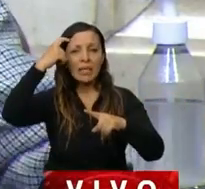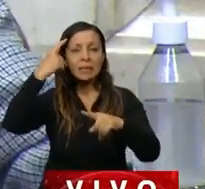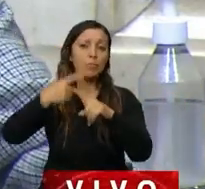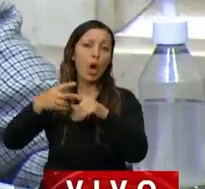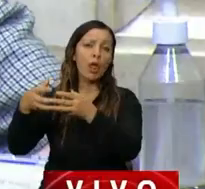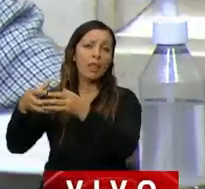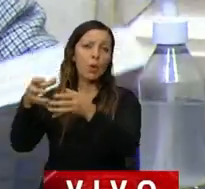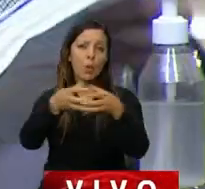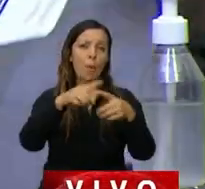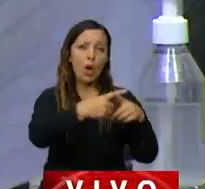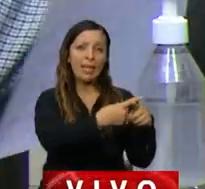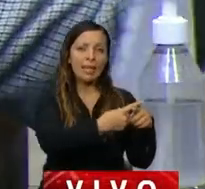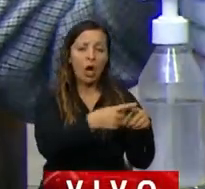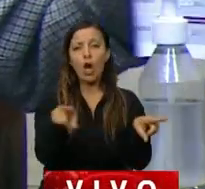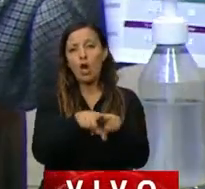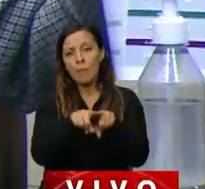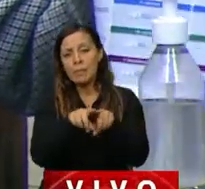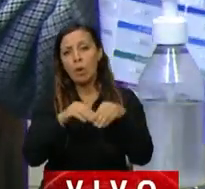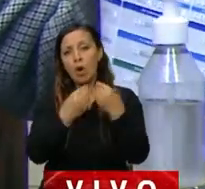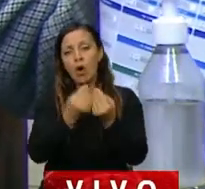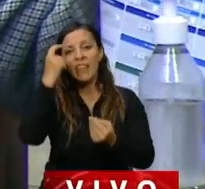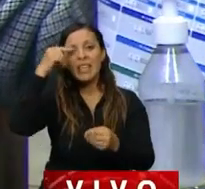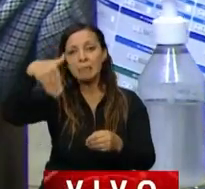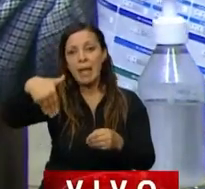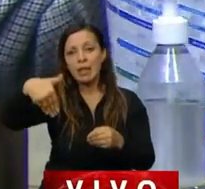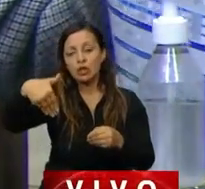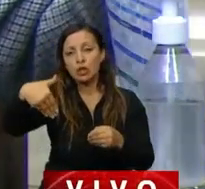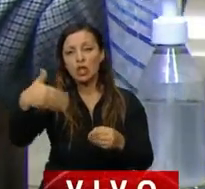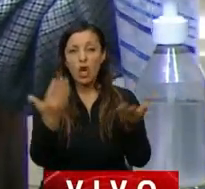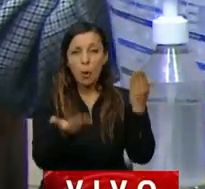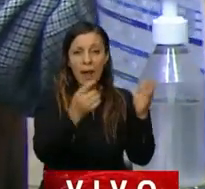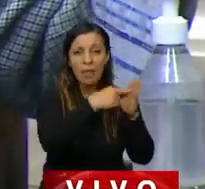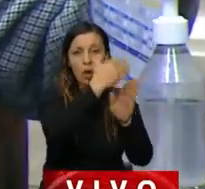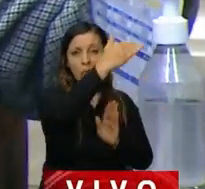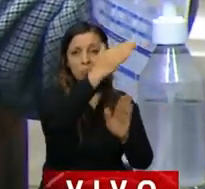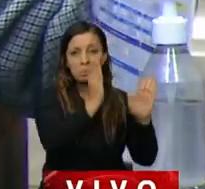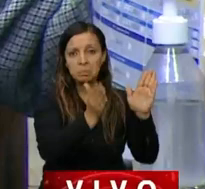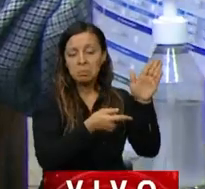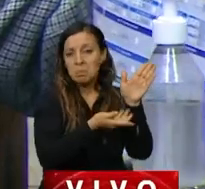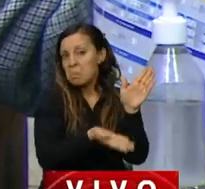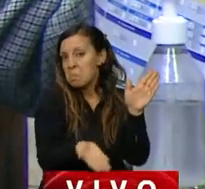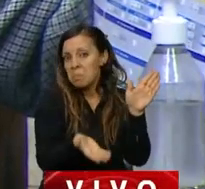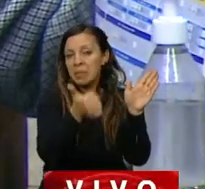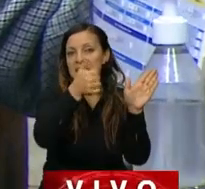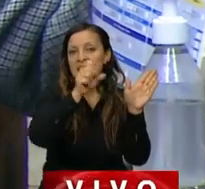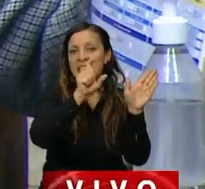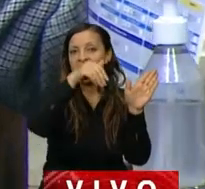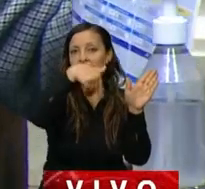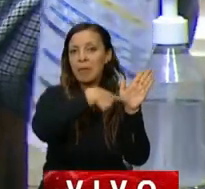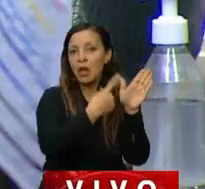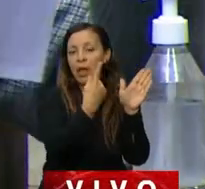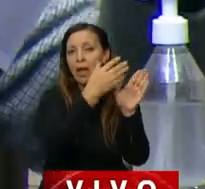metros. 10 metros en comparación con 60 centímetros de la boleta